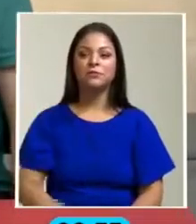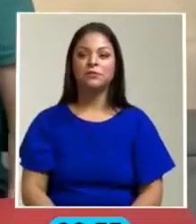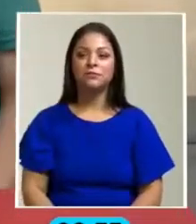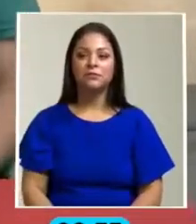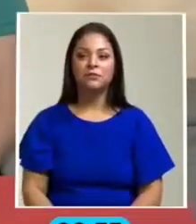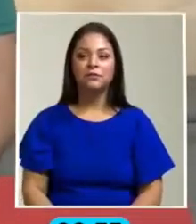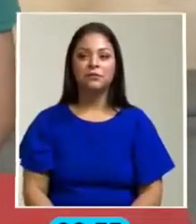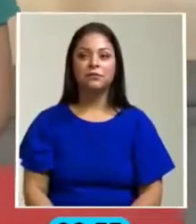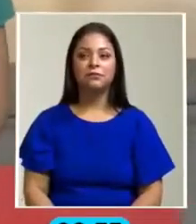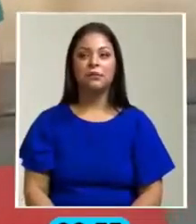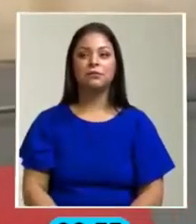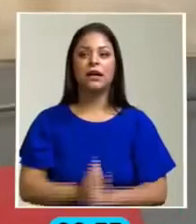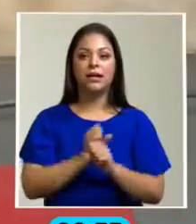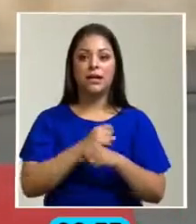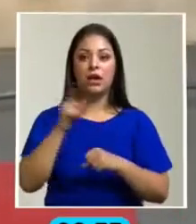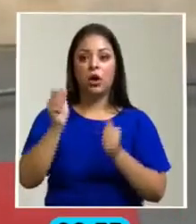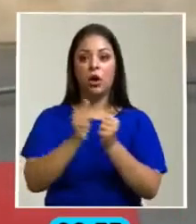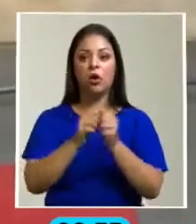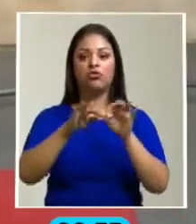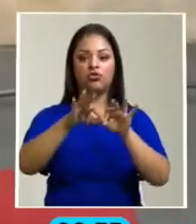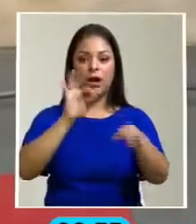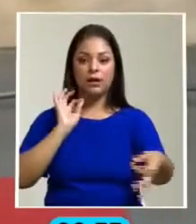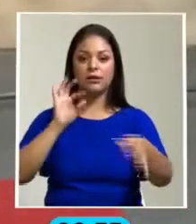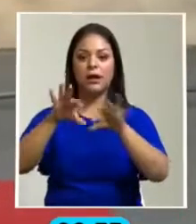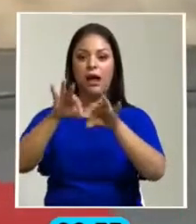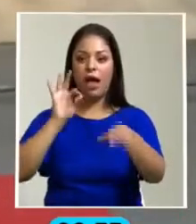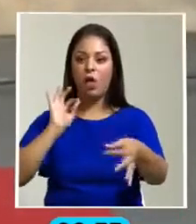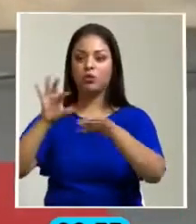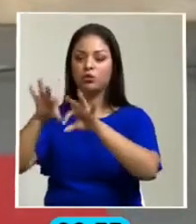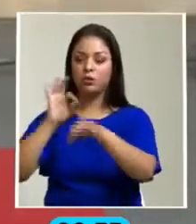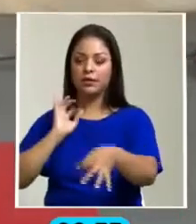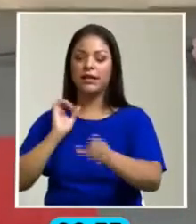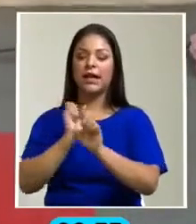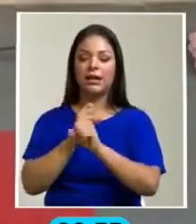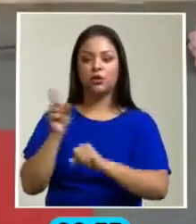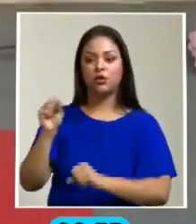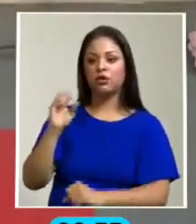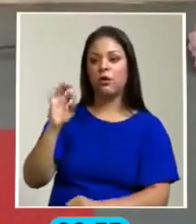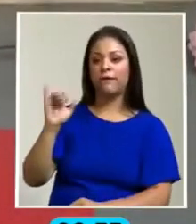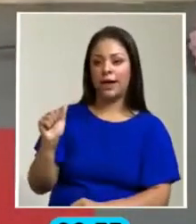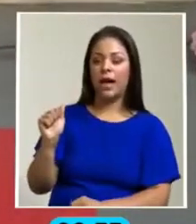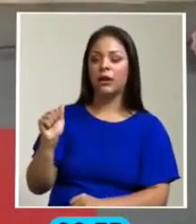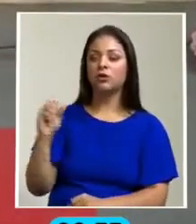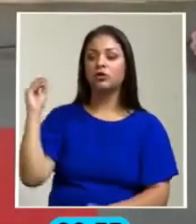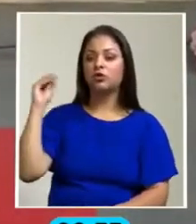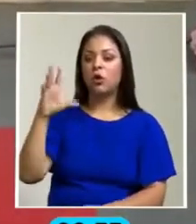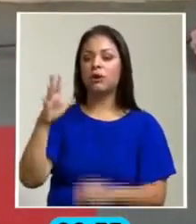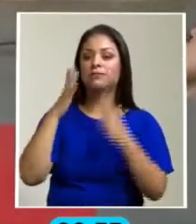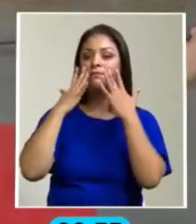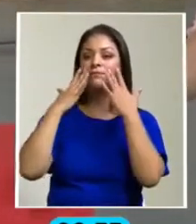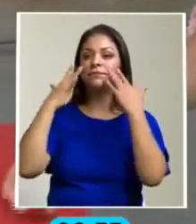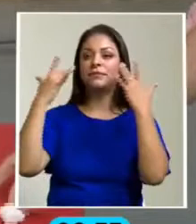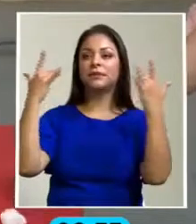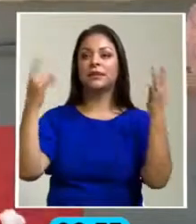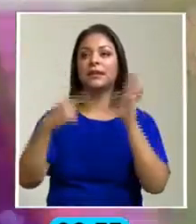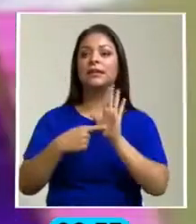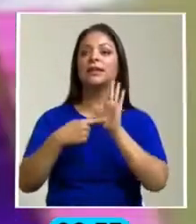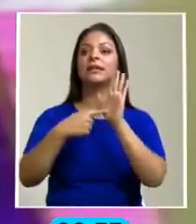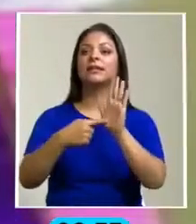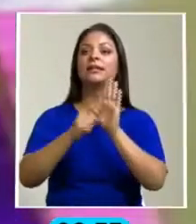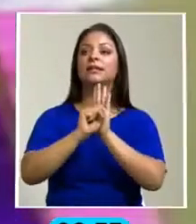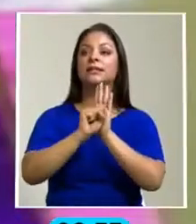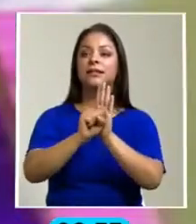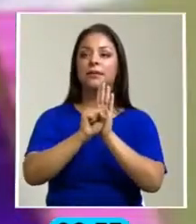los rasgados que hizo Sofía. Este sol tan radiante, como dijo la niña Carla, nos simboliza esperanza, nos